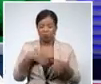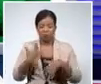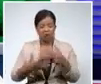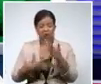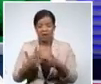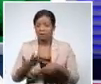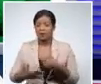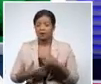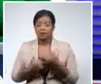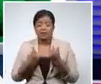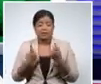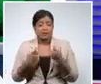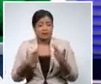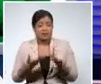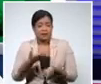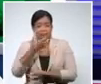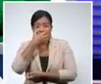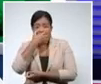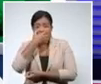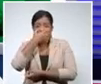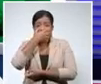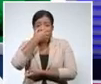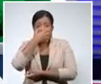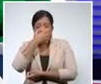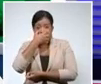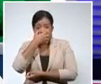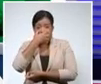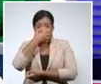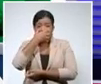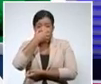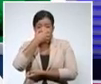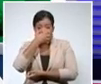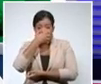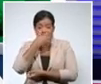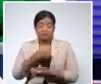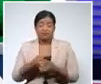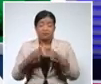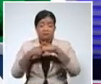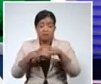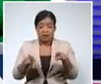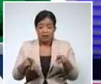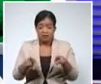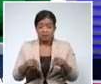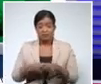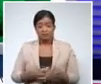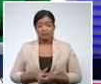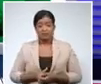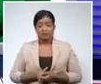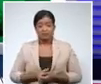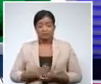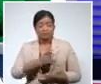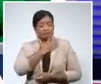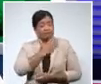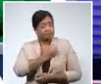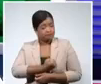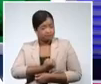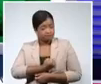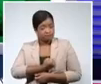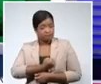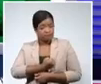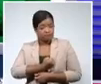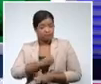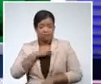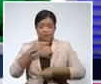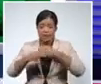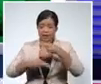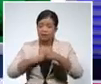pues fue necesario intubarlo también, ventilarlo, pero lamentablemente, a pesar de todo el